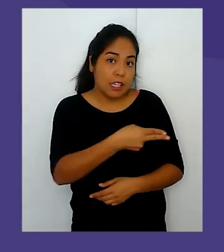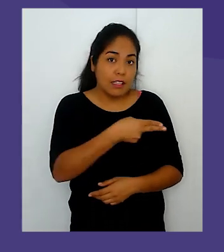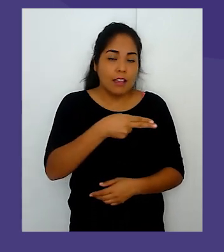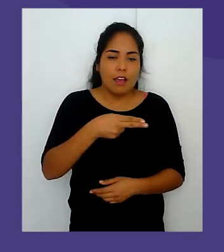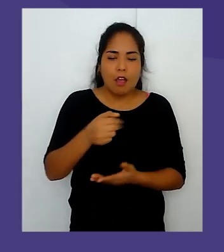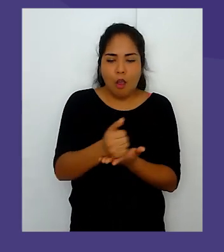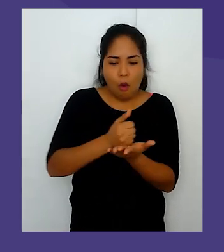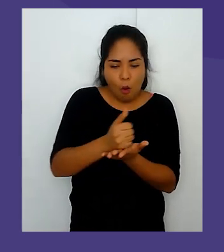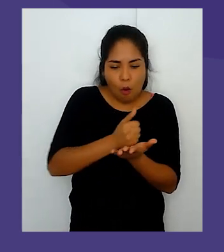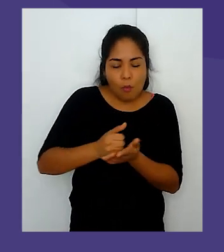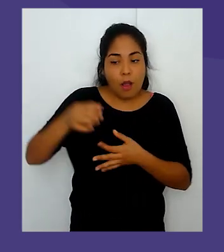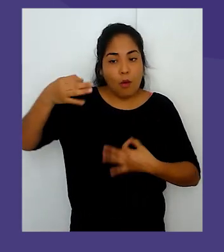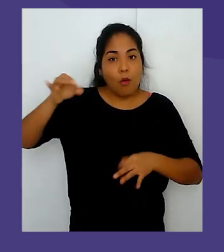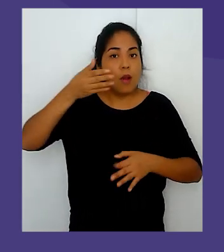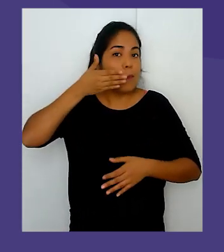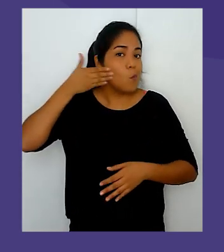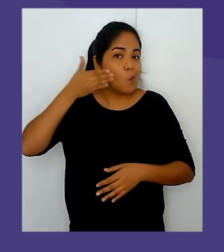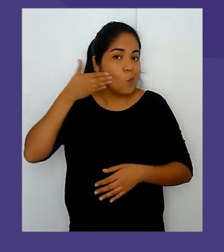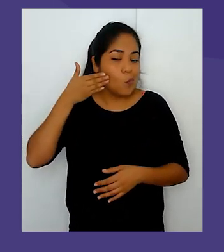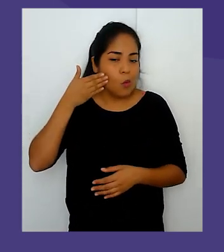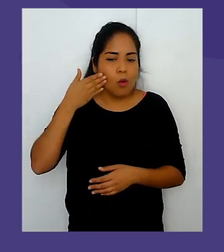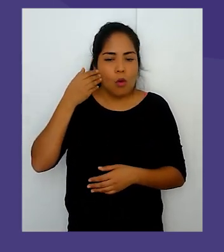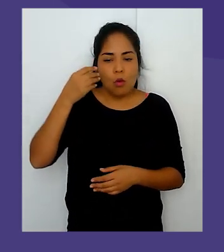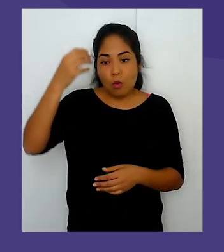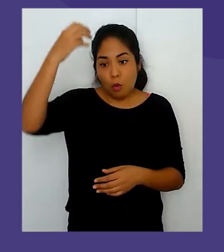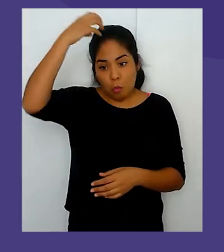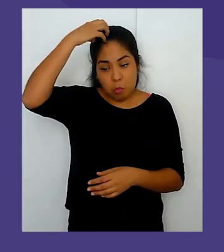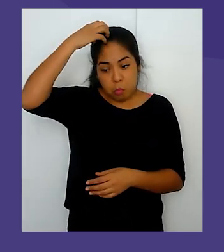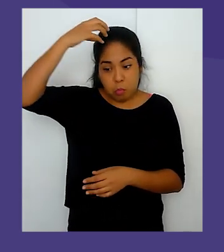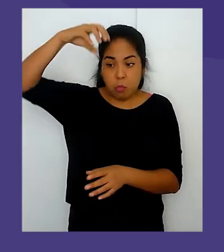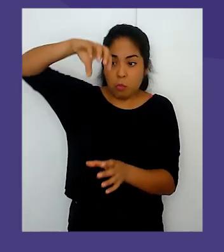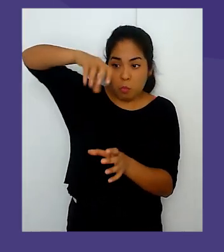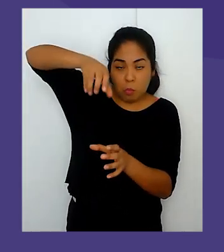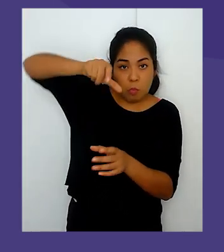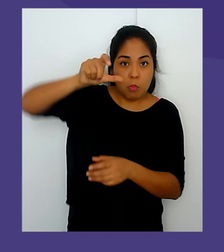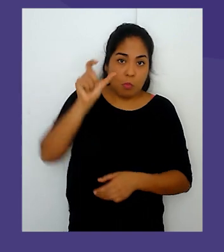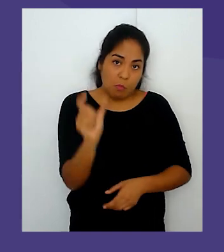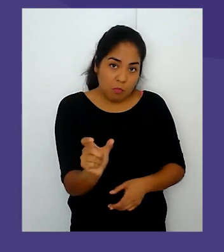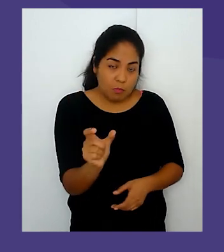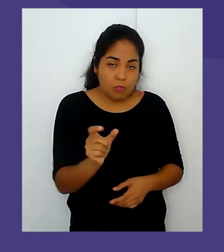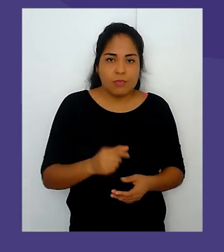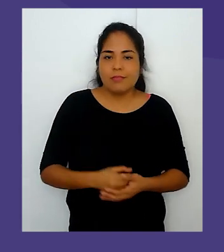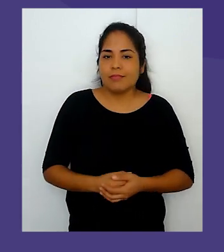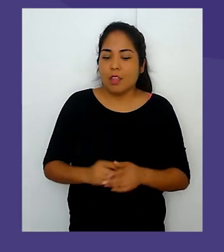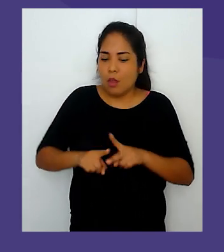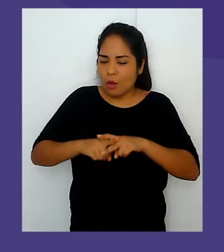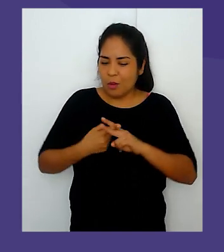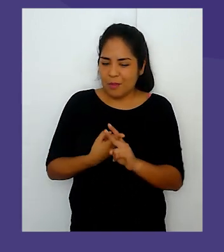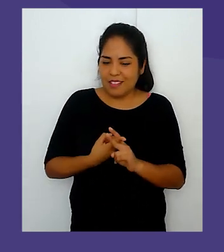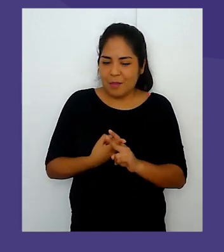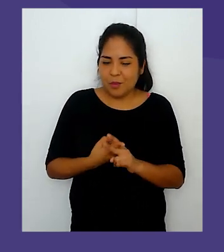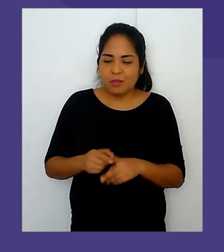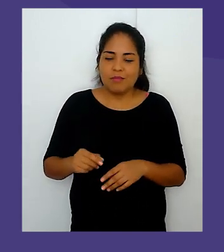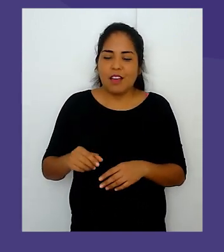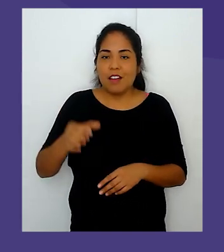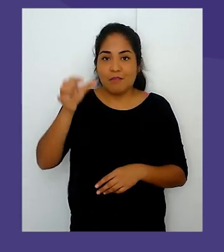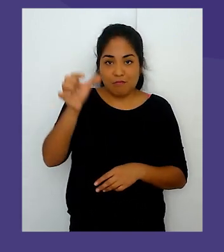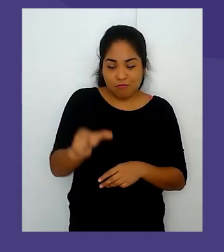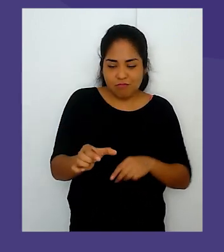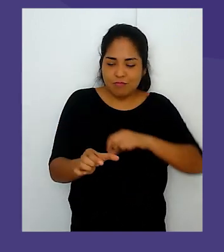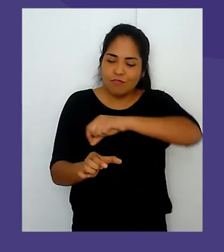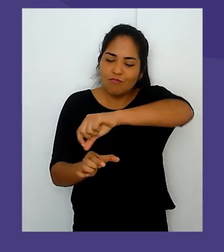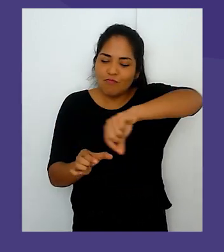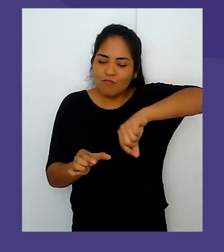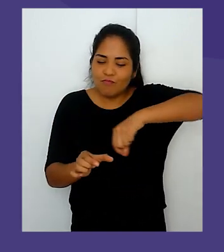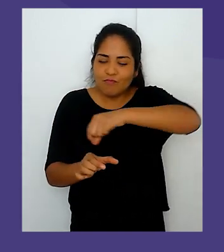tijera, goma, hojas bond, chapas o tapas de botellas. ¿Y cómo lo hacemos? Delinea círculos